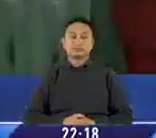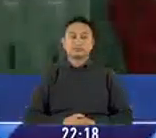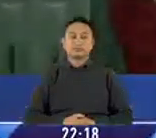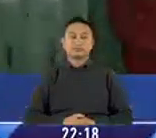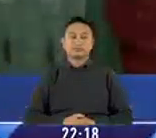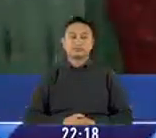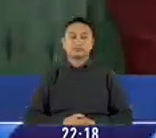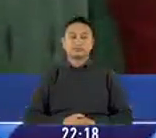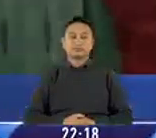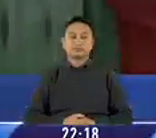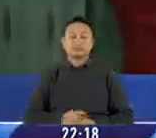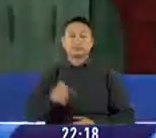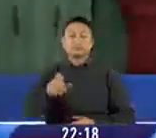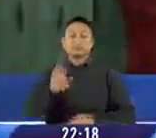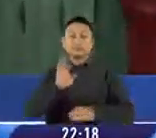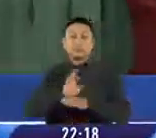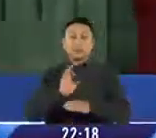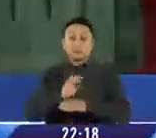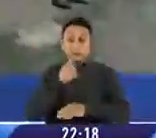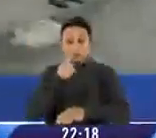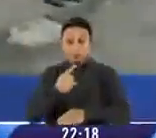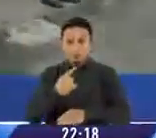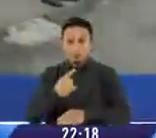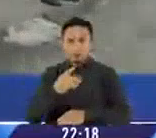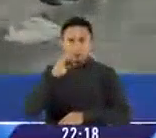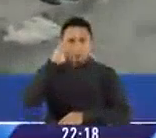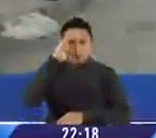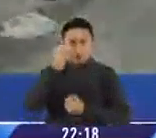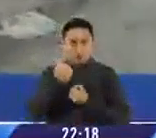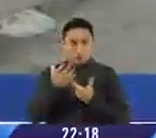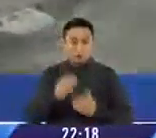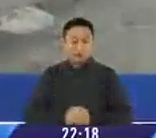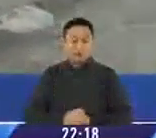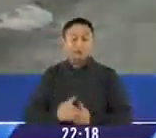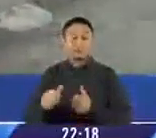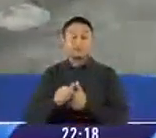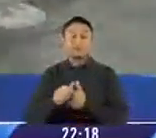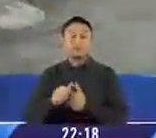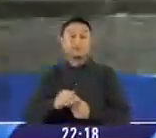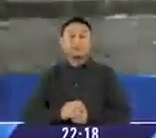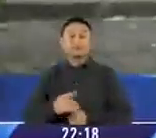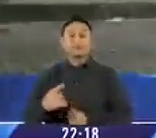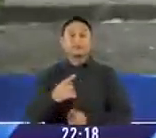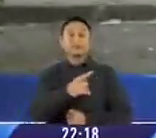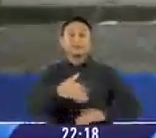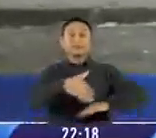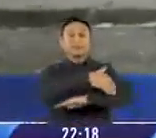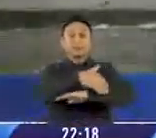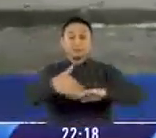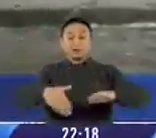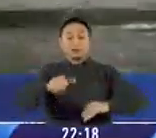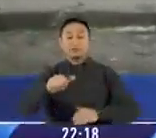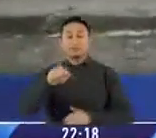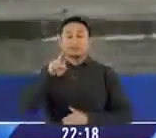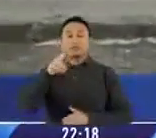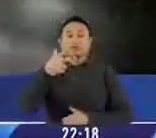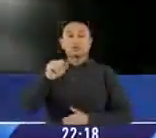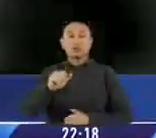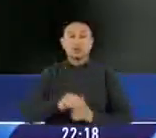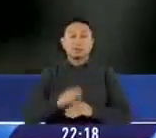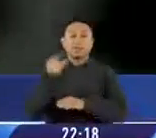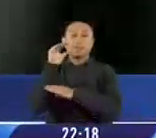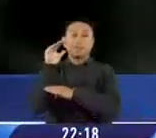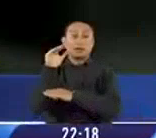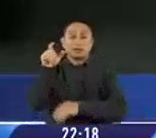Quienes fueron testigos de lo sucedido relataron a la policía que a la altura de las calles Tupac Yupanqui, Archidona, sector de San Roque,